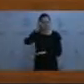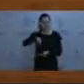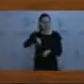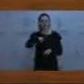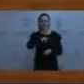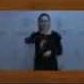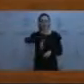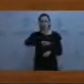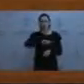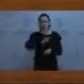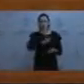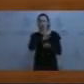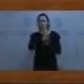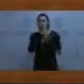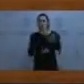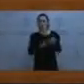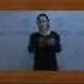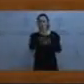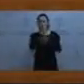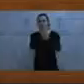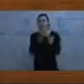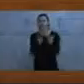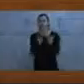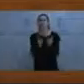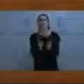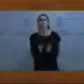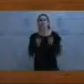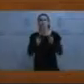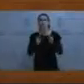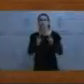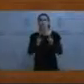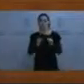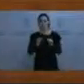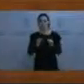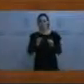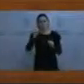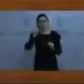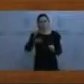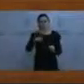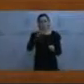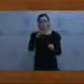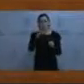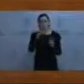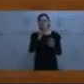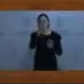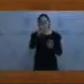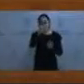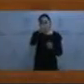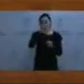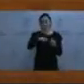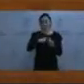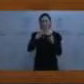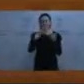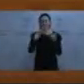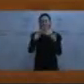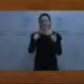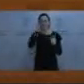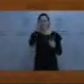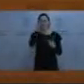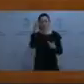esta decadencia no es buscada en parte. Lo sabe el Partido Socialista y sus diputados de la zona. Bueno, usted a lo mejor no,